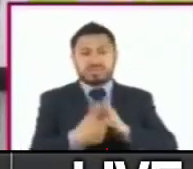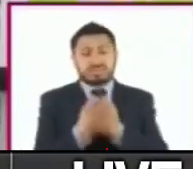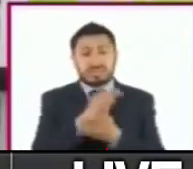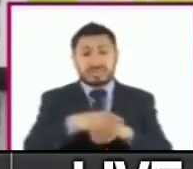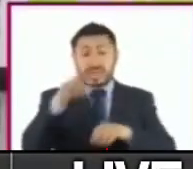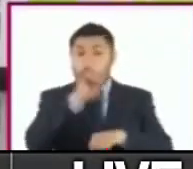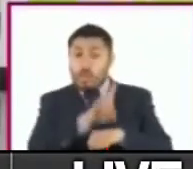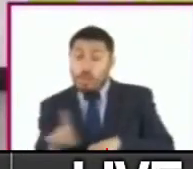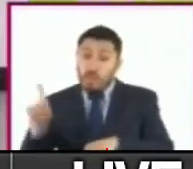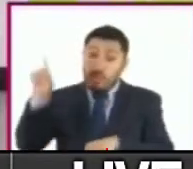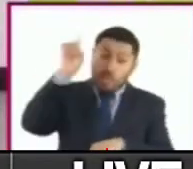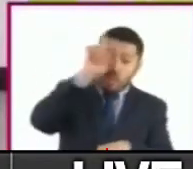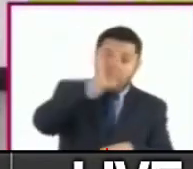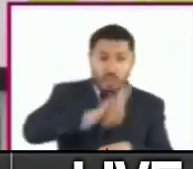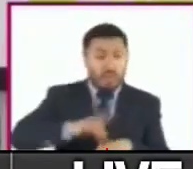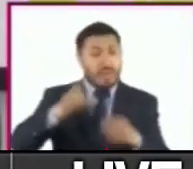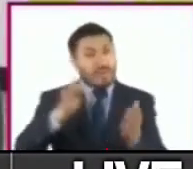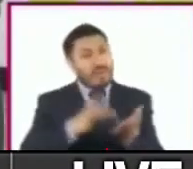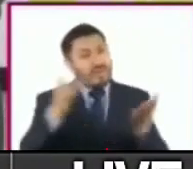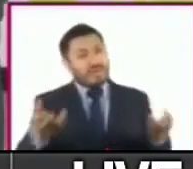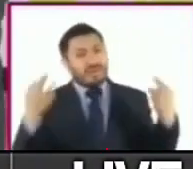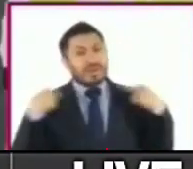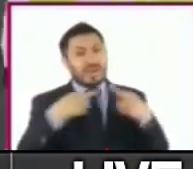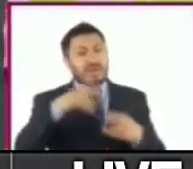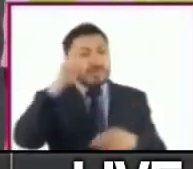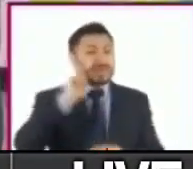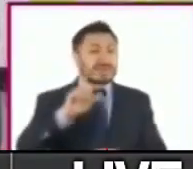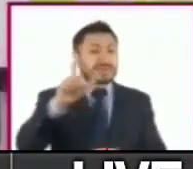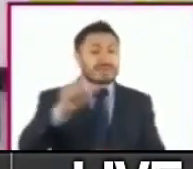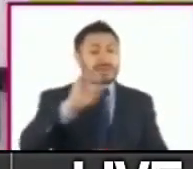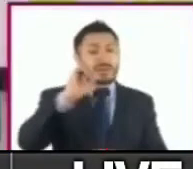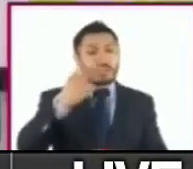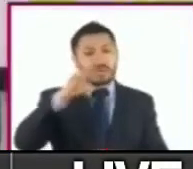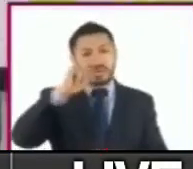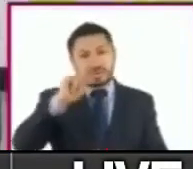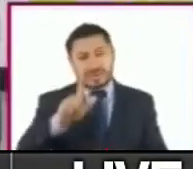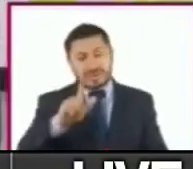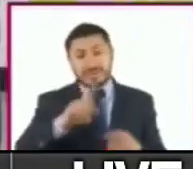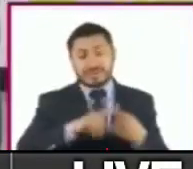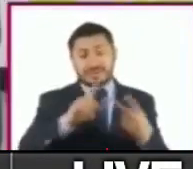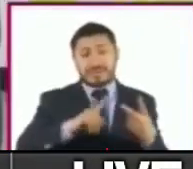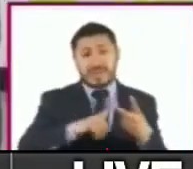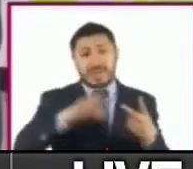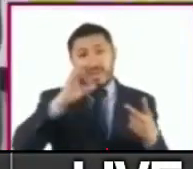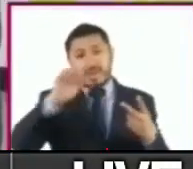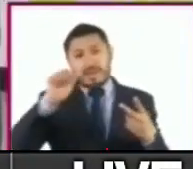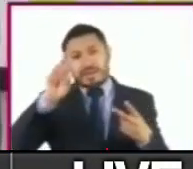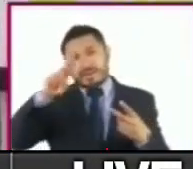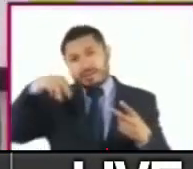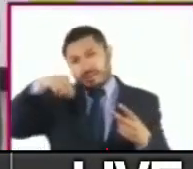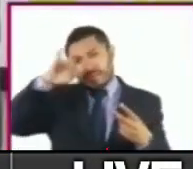Les agradecemos a la maestra Xochitl Escalona Bernal y a la maestra Carmina Orozco